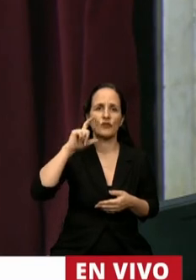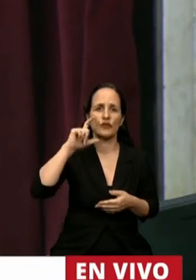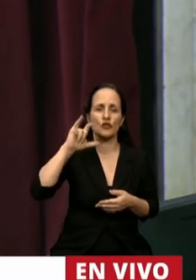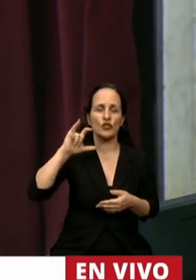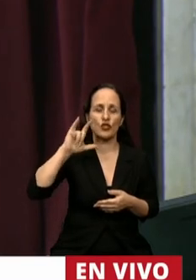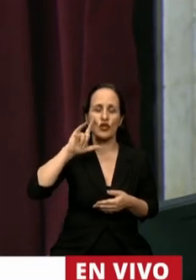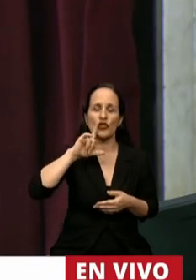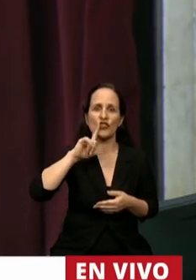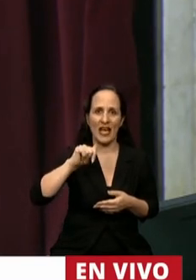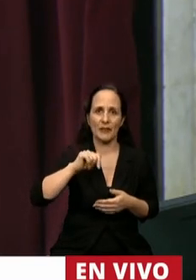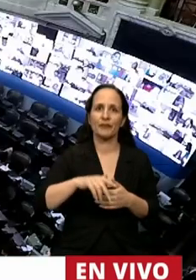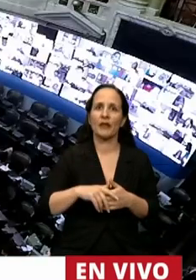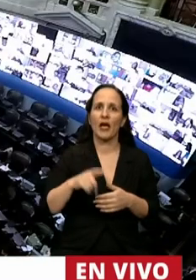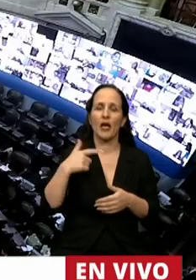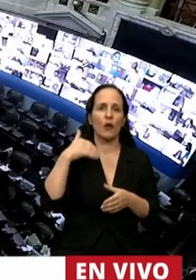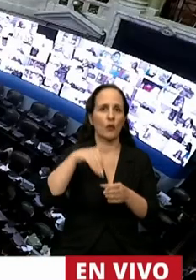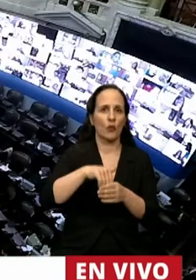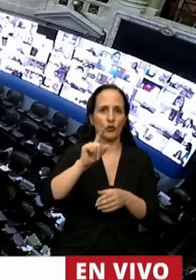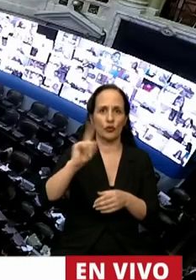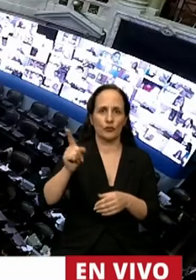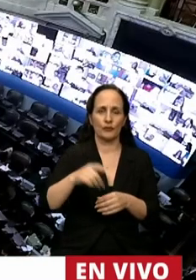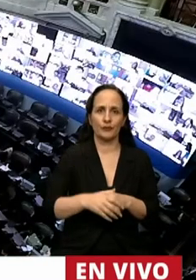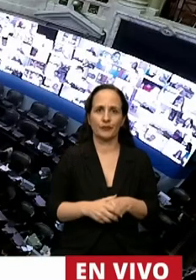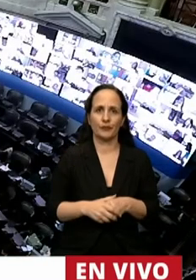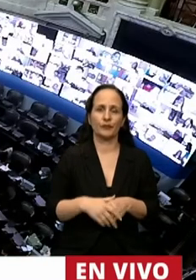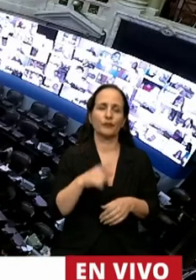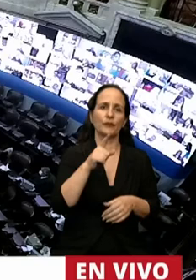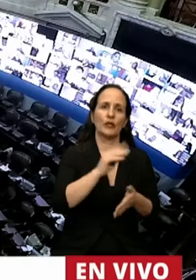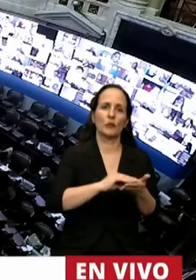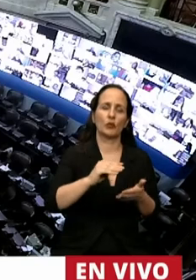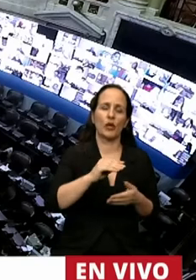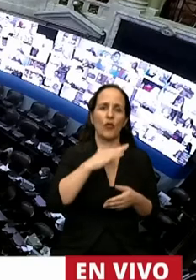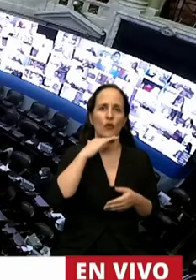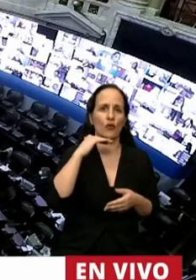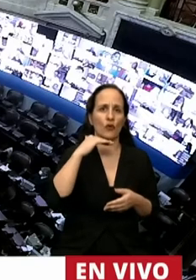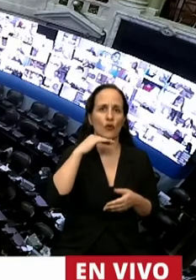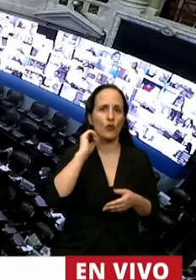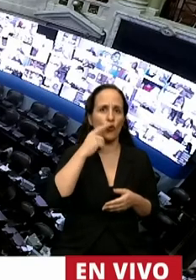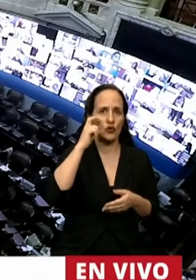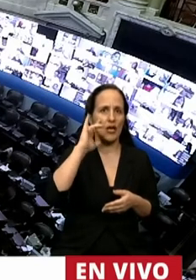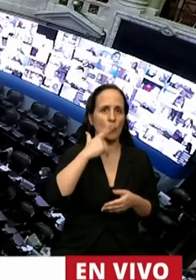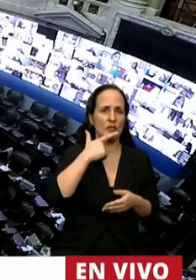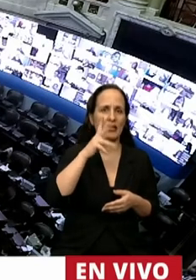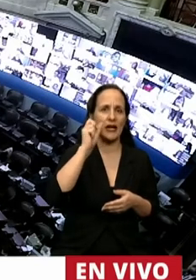Negativo, presidente. Diputado José Luis Ramón. Abstención.